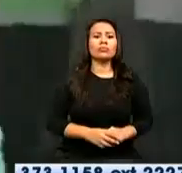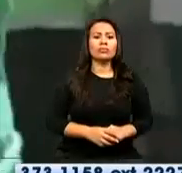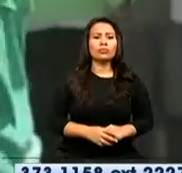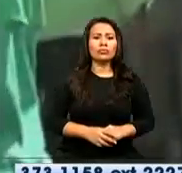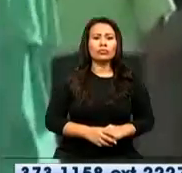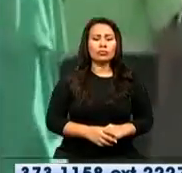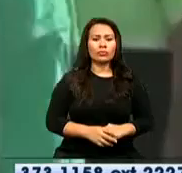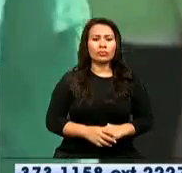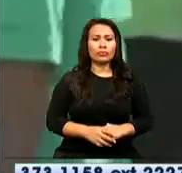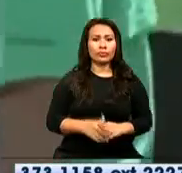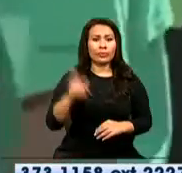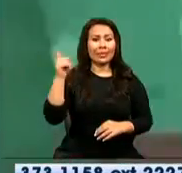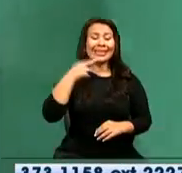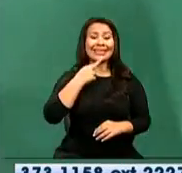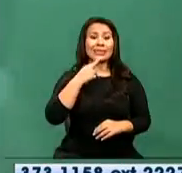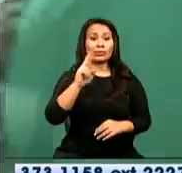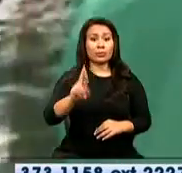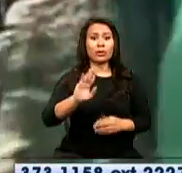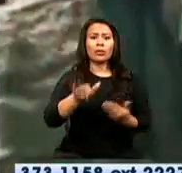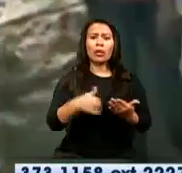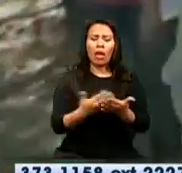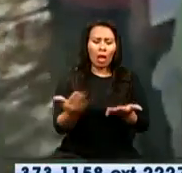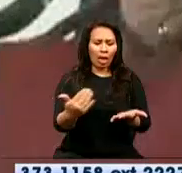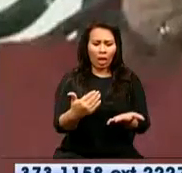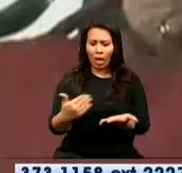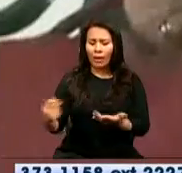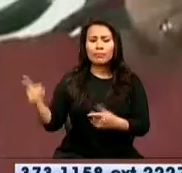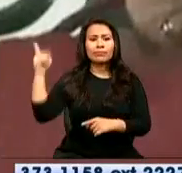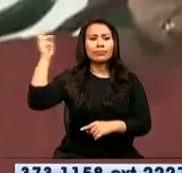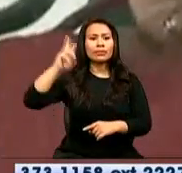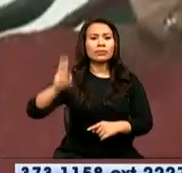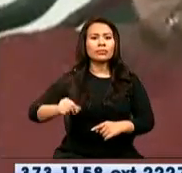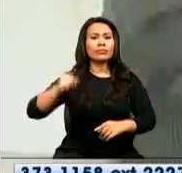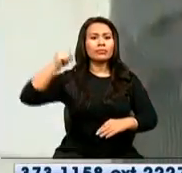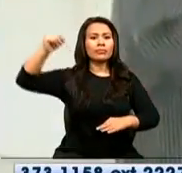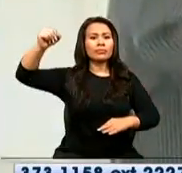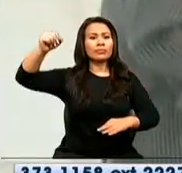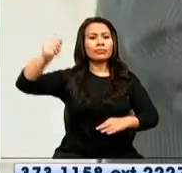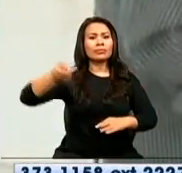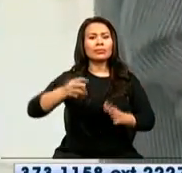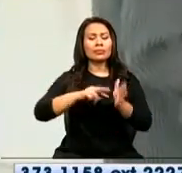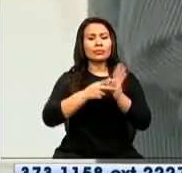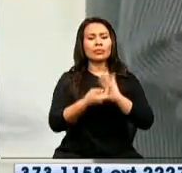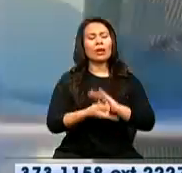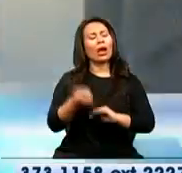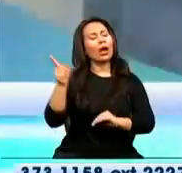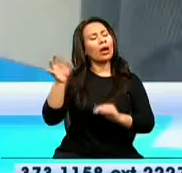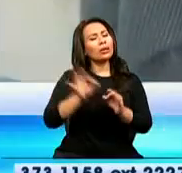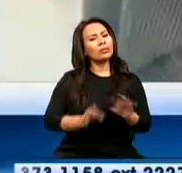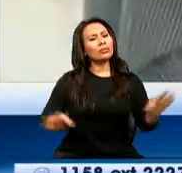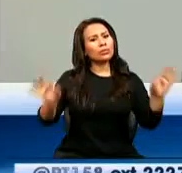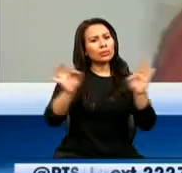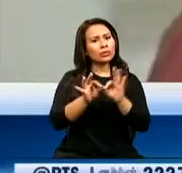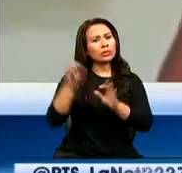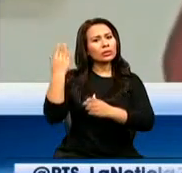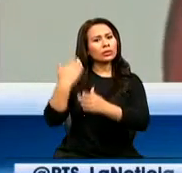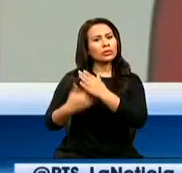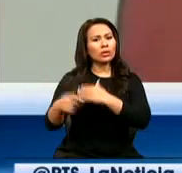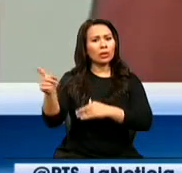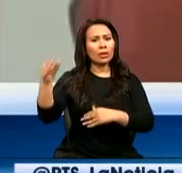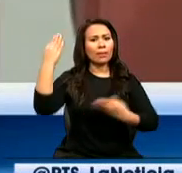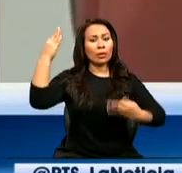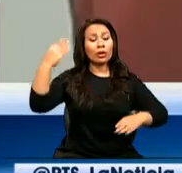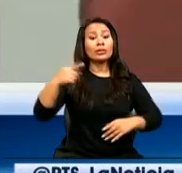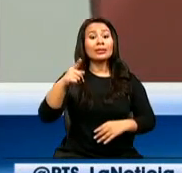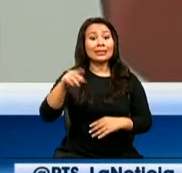Los resultados en la reciente jornada electoral que vivió Venezuela marcaron un hito en la historia política de este país. Por primera vez